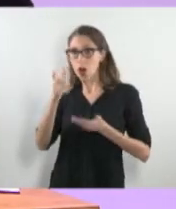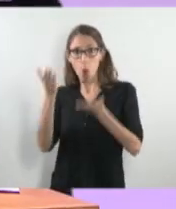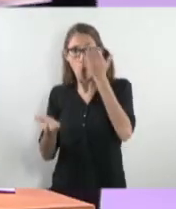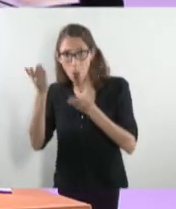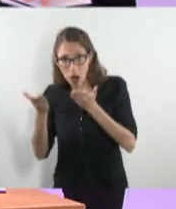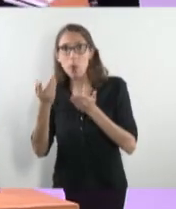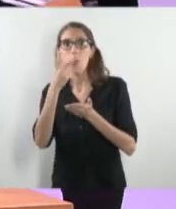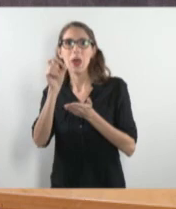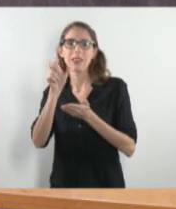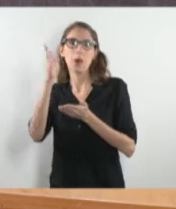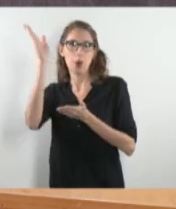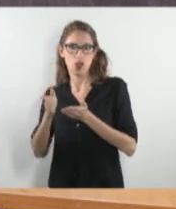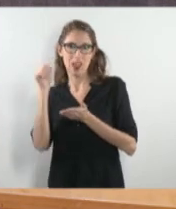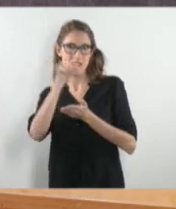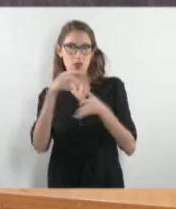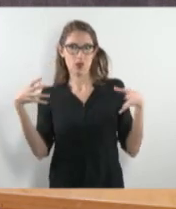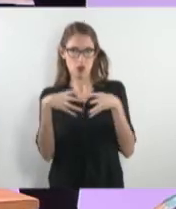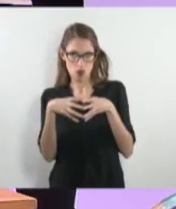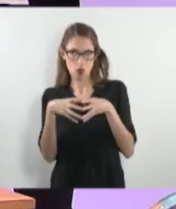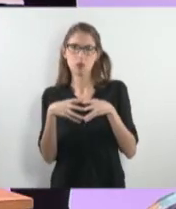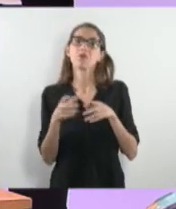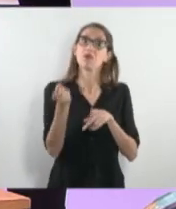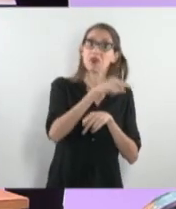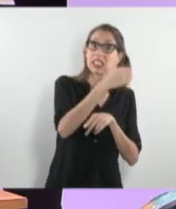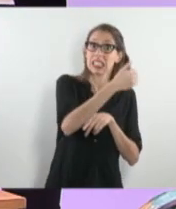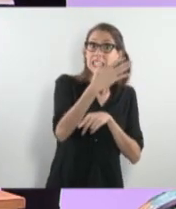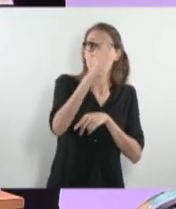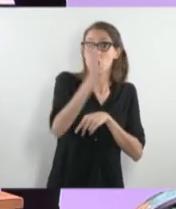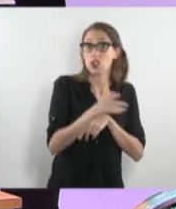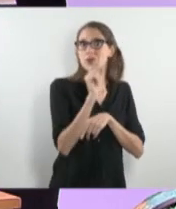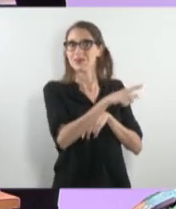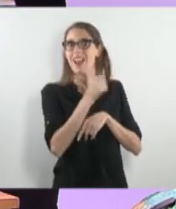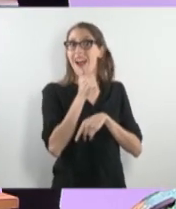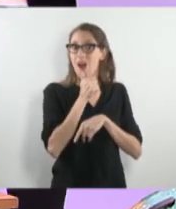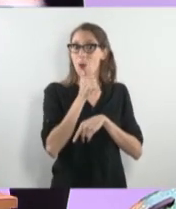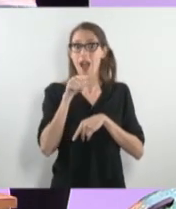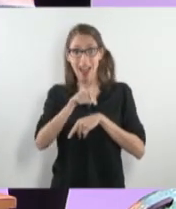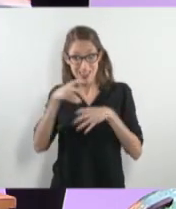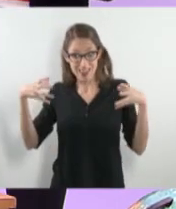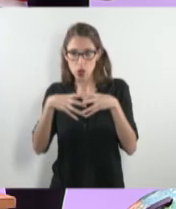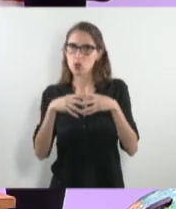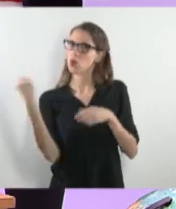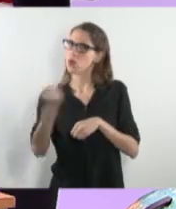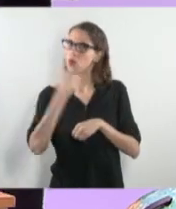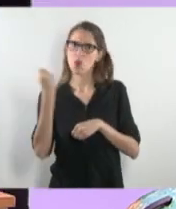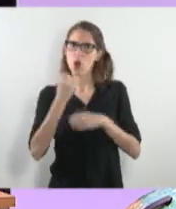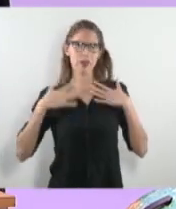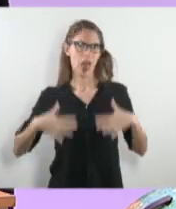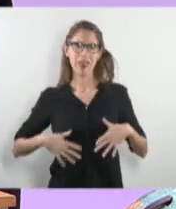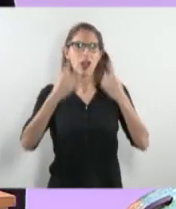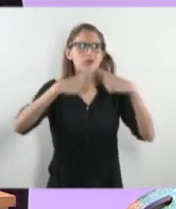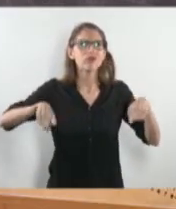20% las proteínas. Esto quiere decir que tenemos muchas proteínas estructuralmente. O sea, que son muy importantes para la constitución de los seres